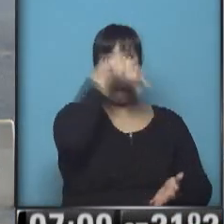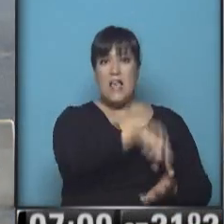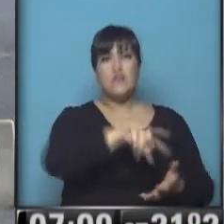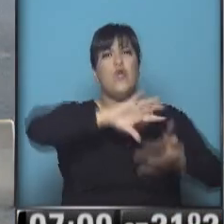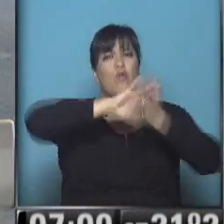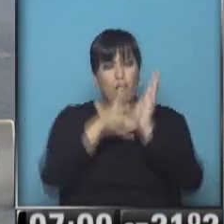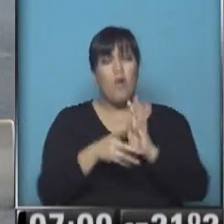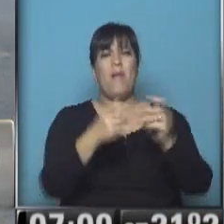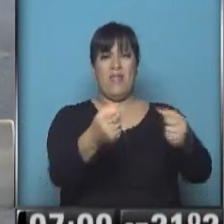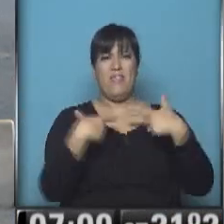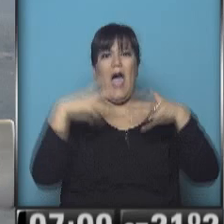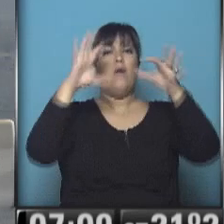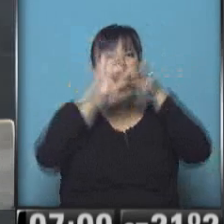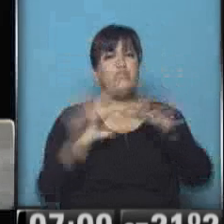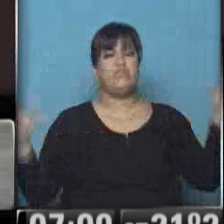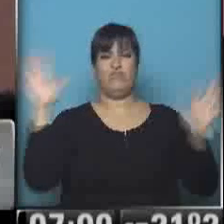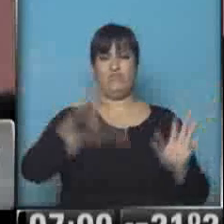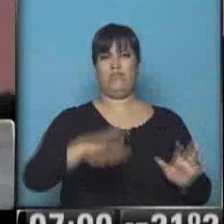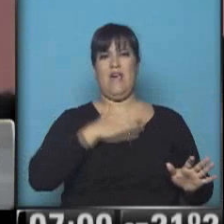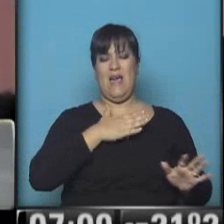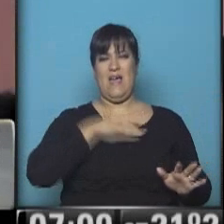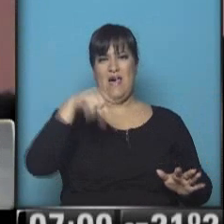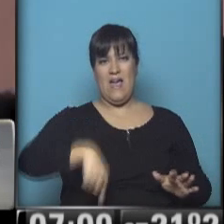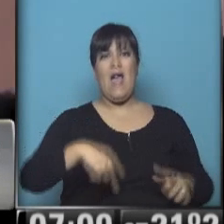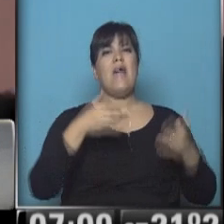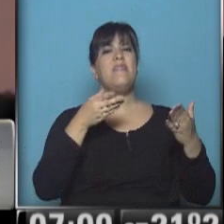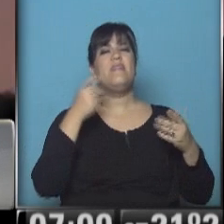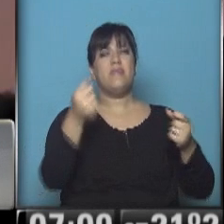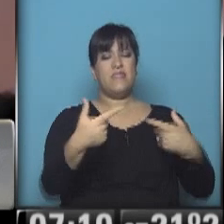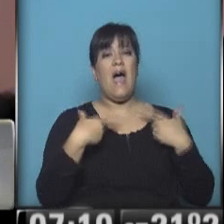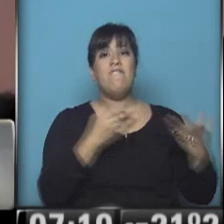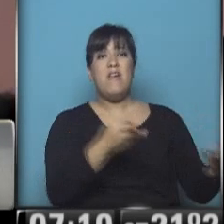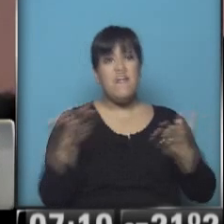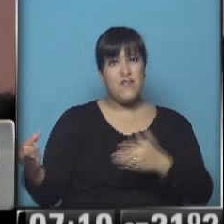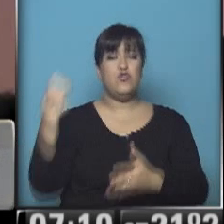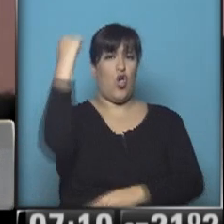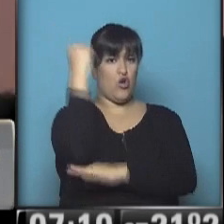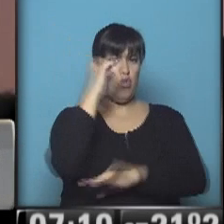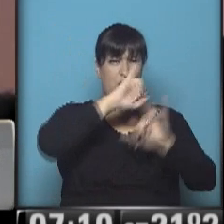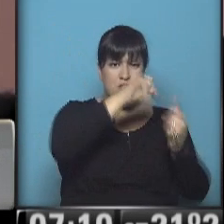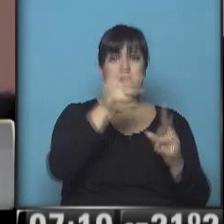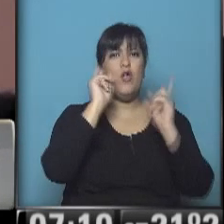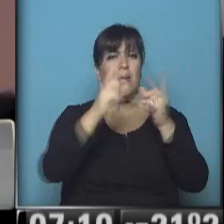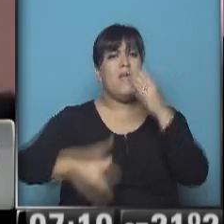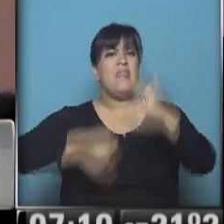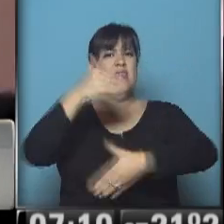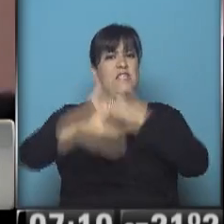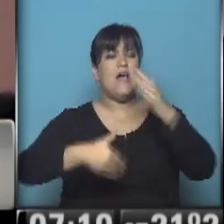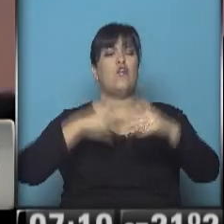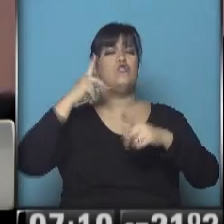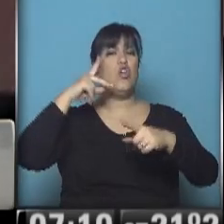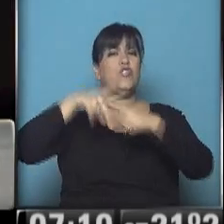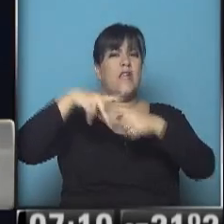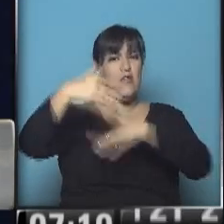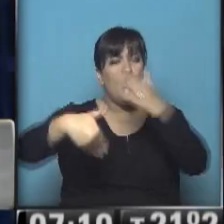soberanía satelital que va a traer beneficios, no solamente económicos, sino también en cuanto a desarrollo tecnológico y científico